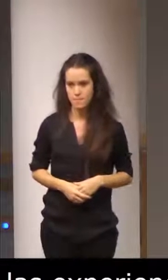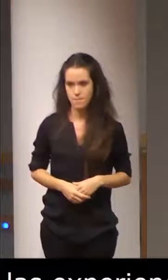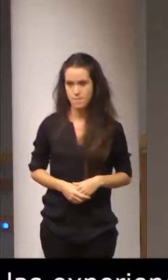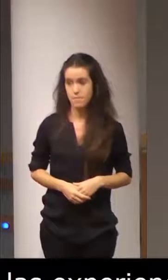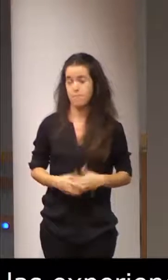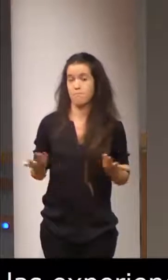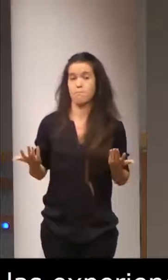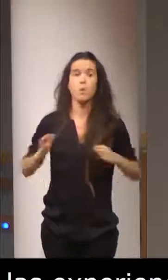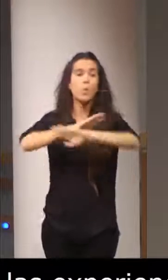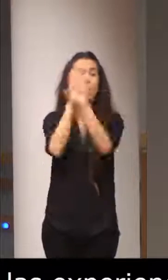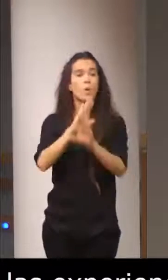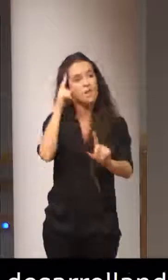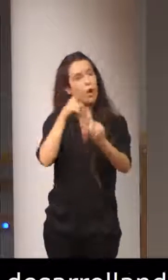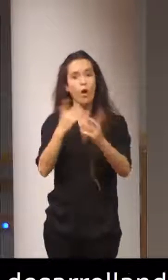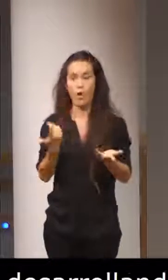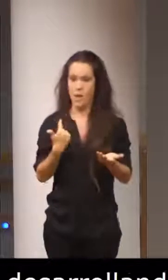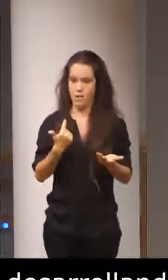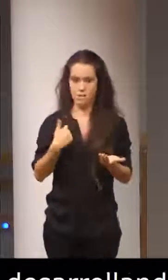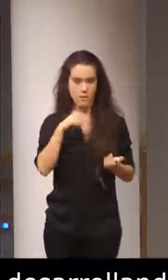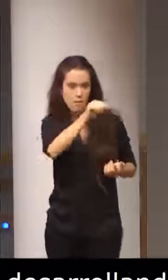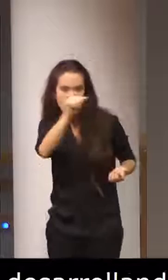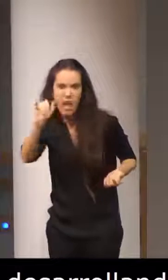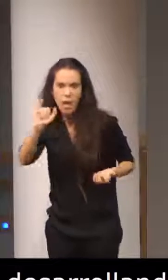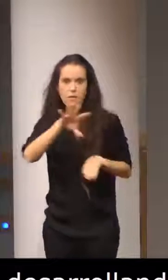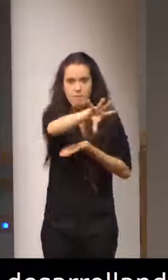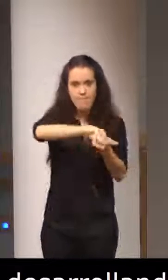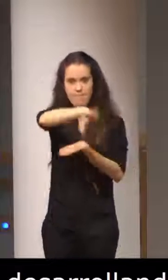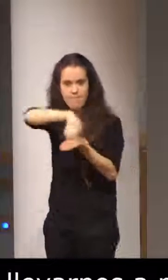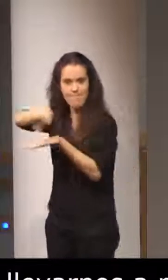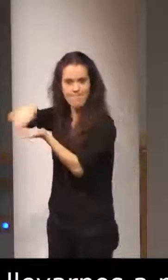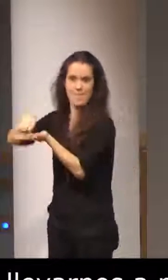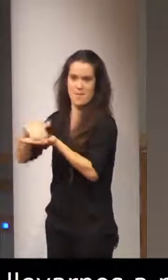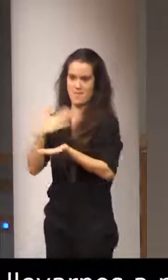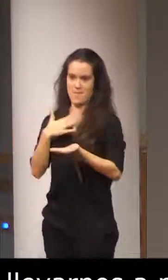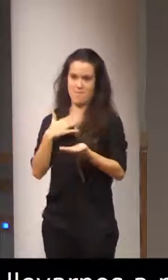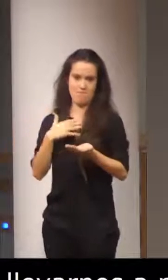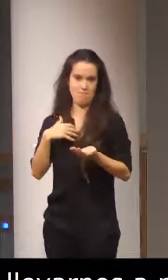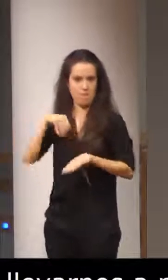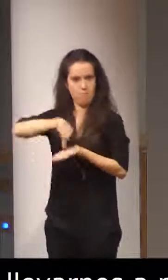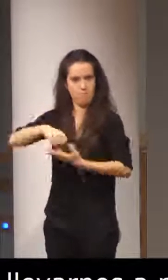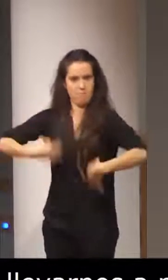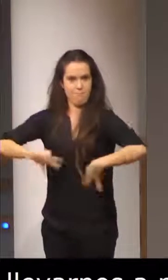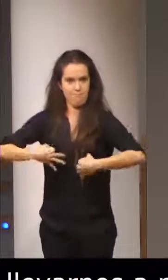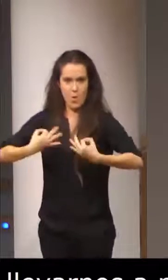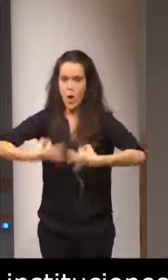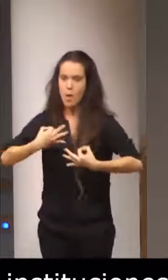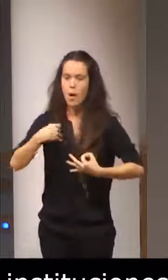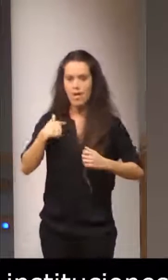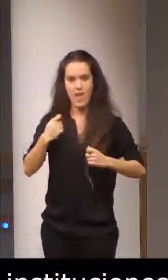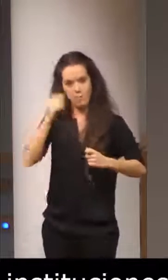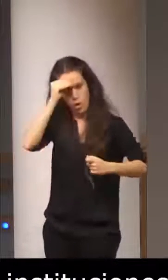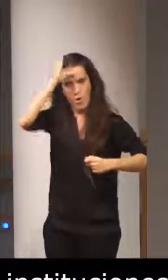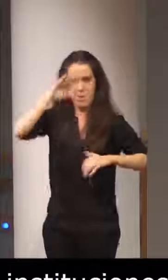localidades e instituciones de origen un conocimiento mayor para poder desarrollar del mejor modo esa tarea